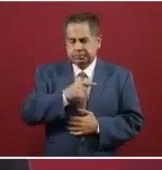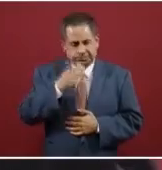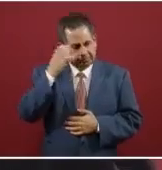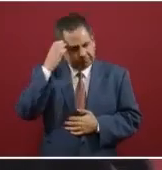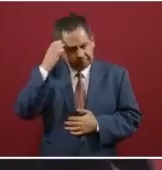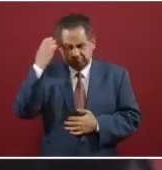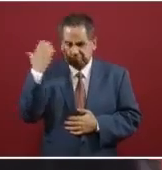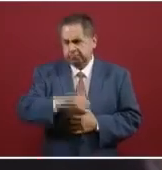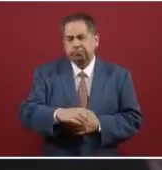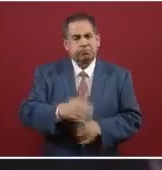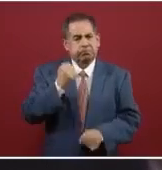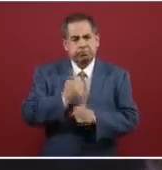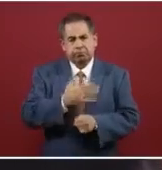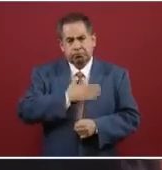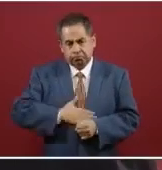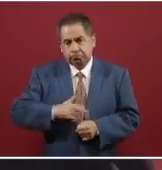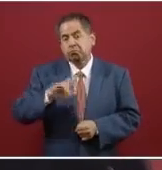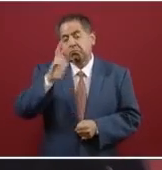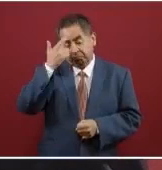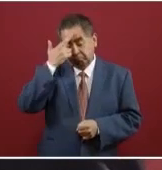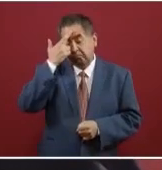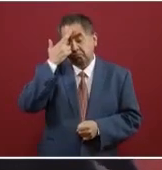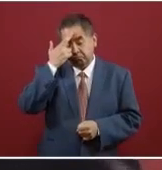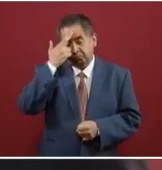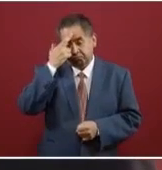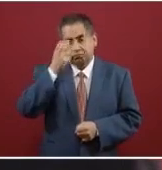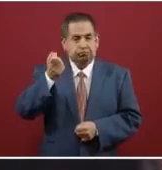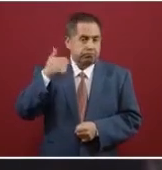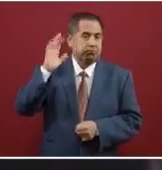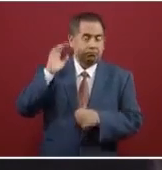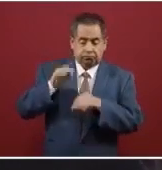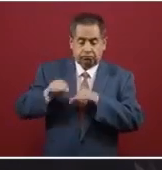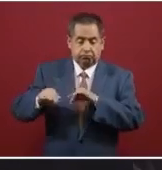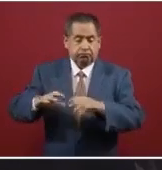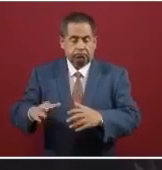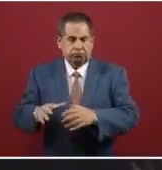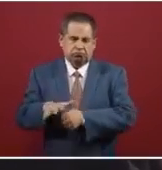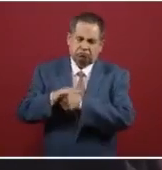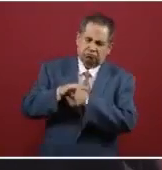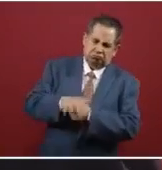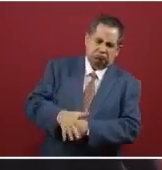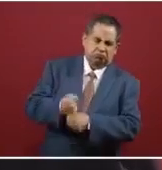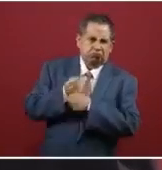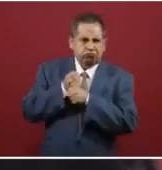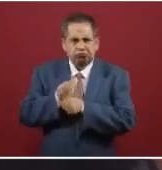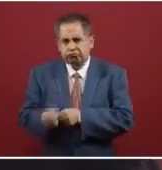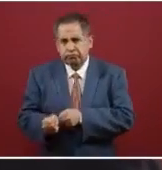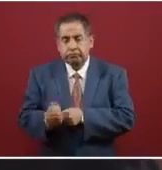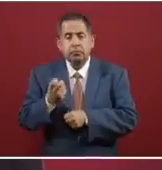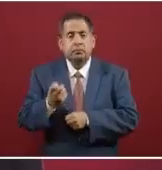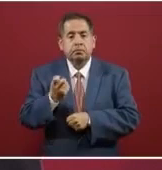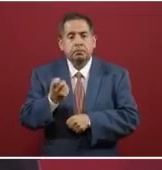gran injusticia a los trabajadores, que se reprime a los